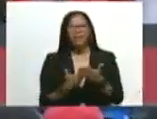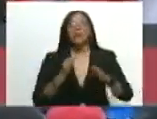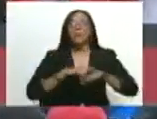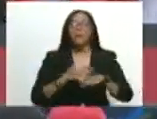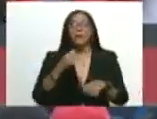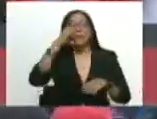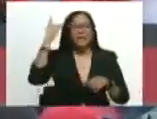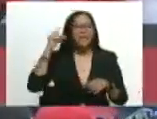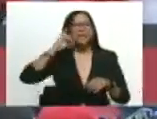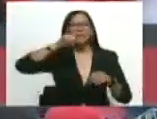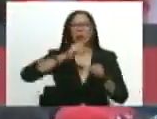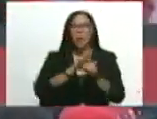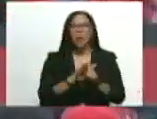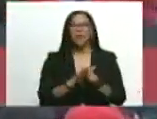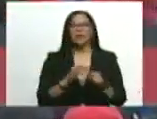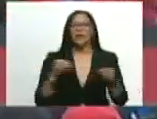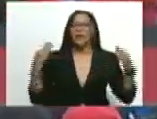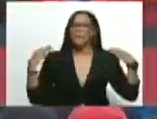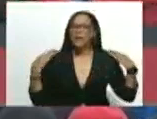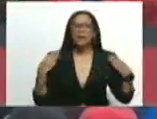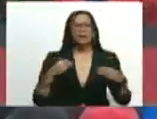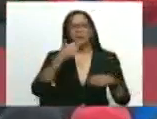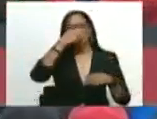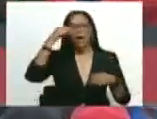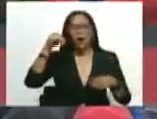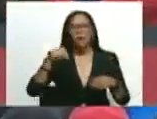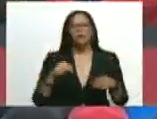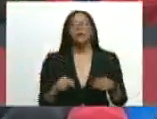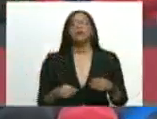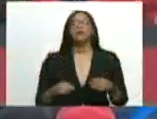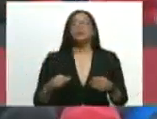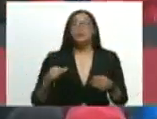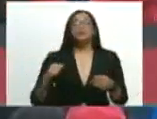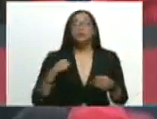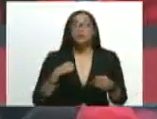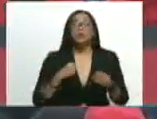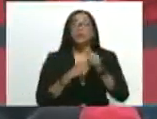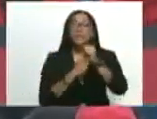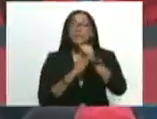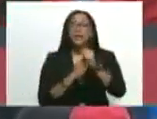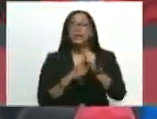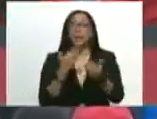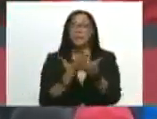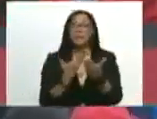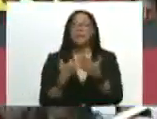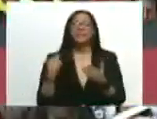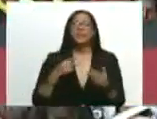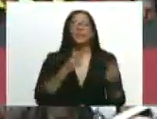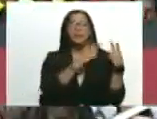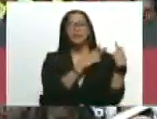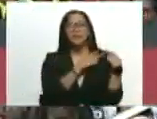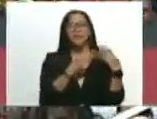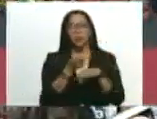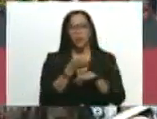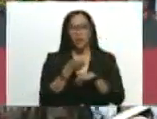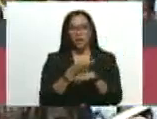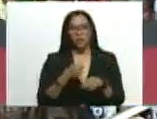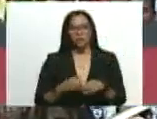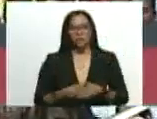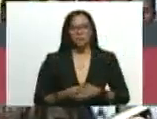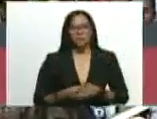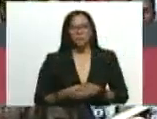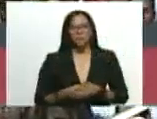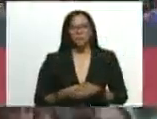delsy Jorge Carmen Pedro nahum son dirigentes de nuestro partido y tenemos responsabilidades en el gobierno